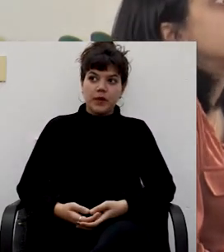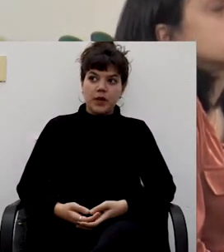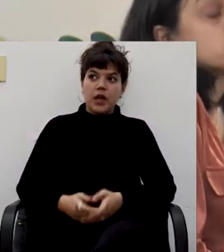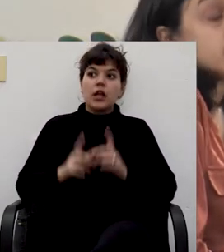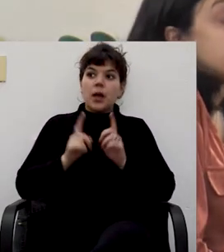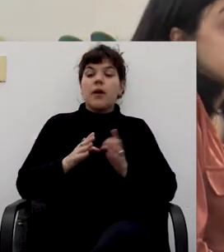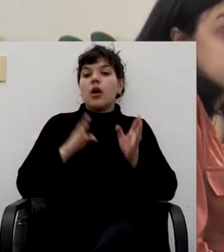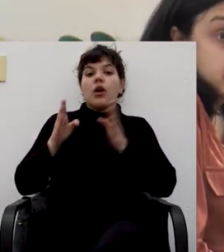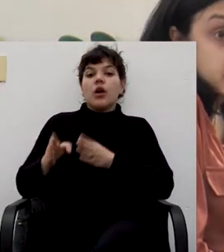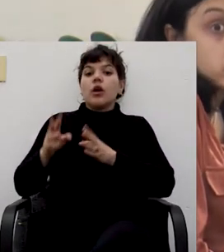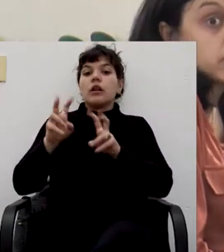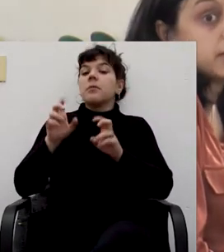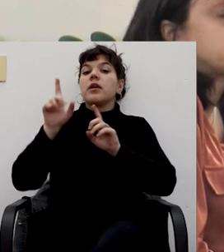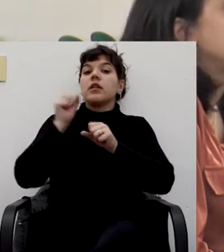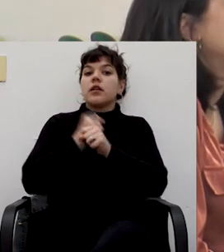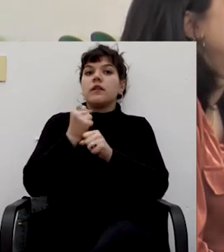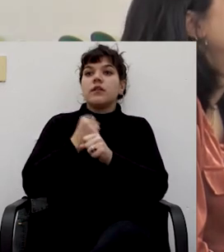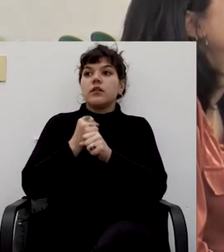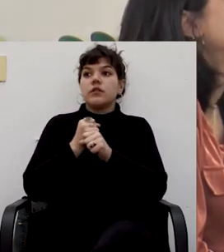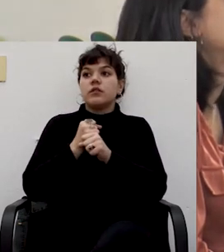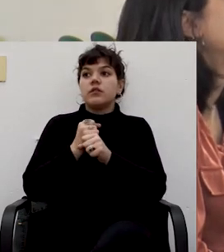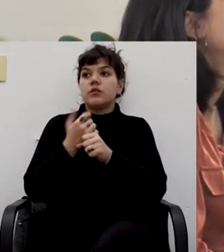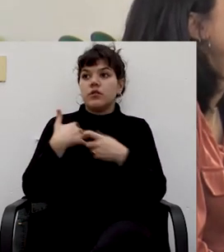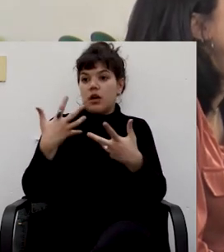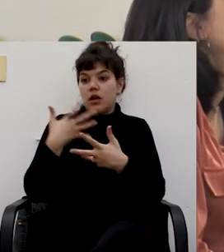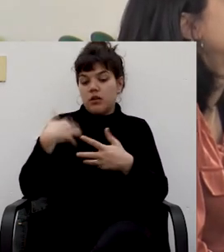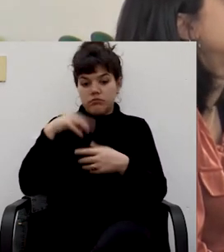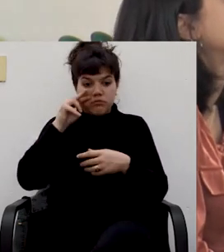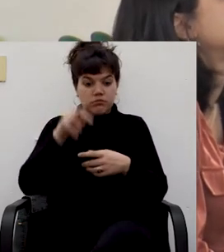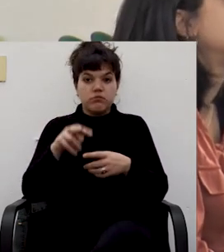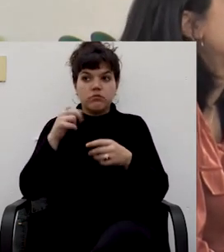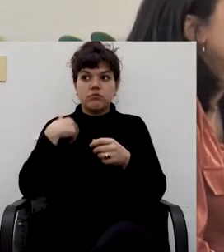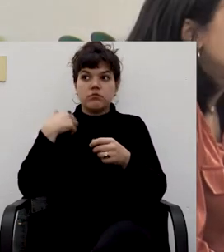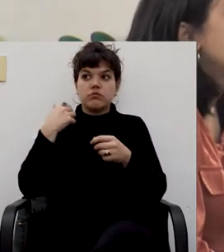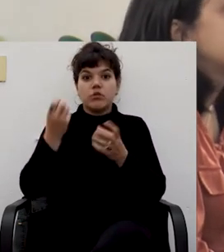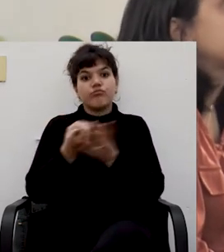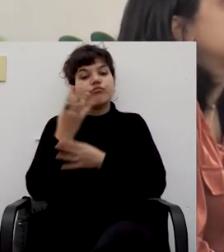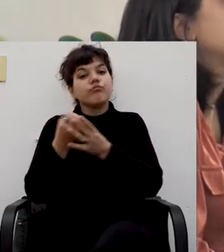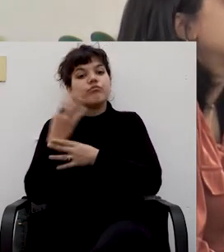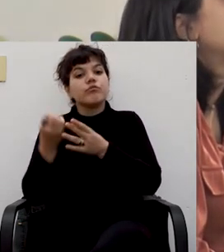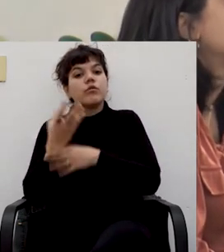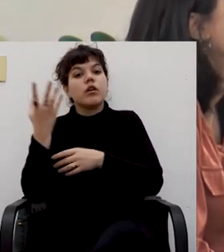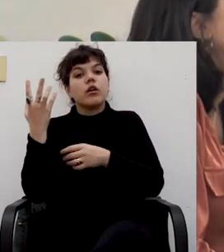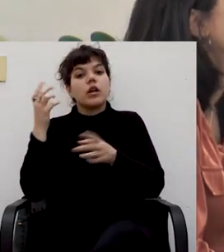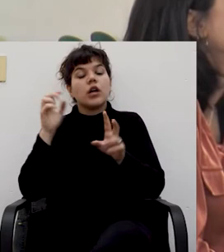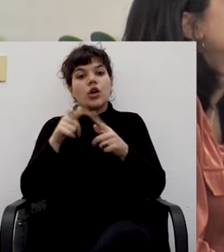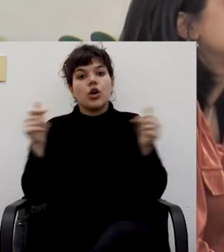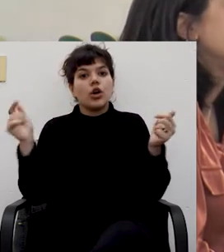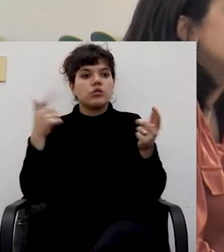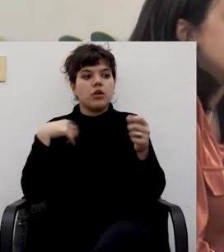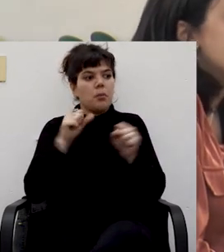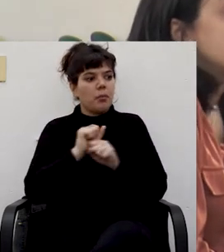Otro de las líneas de trabajo que venimos llevando a cabo tiene que ver con generar mecanismos para mejorar las